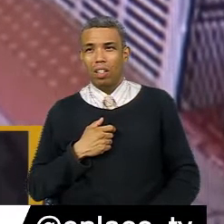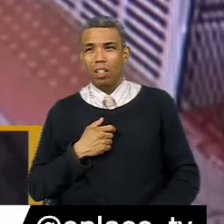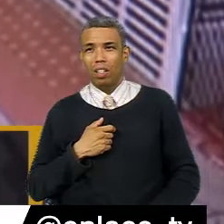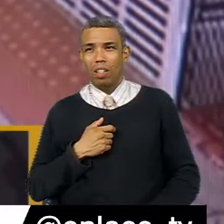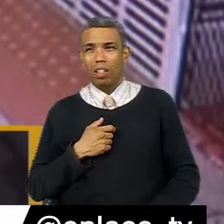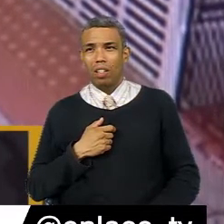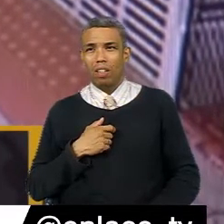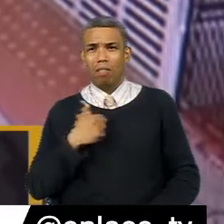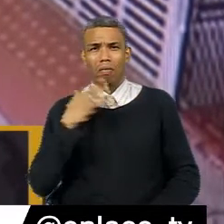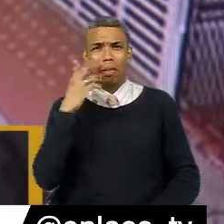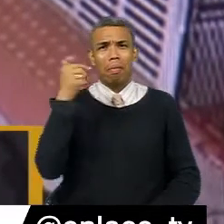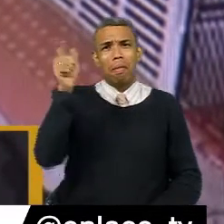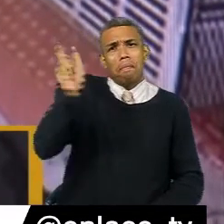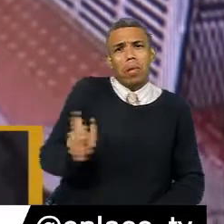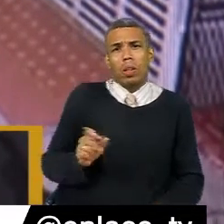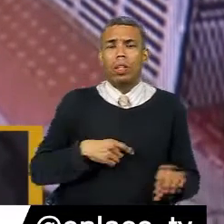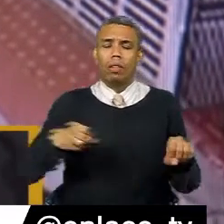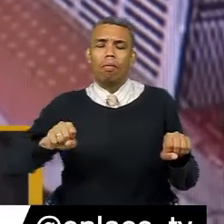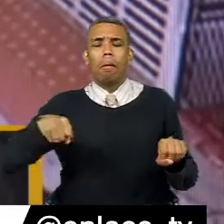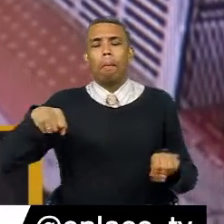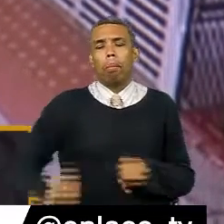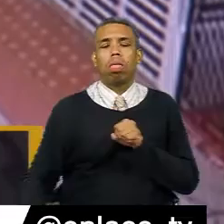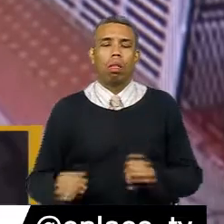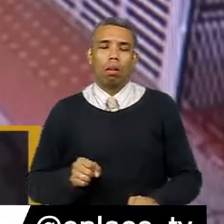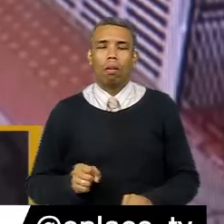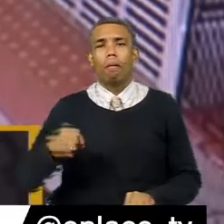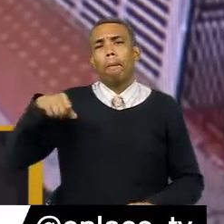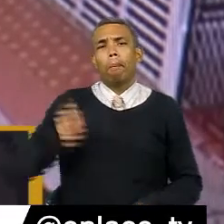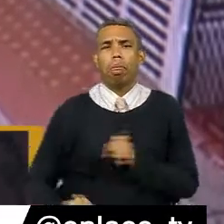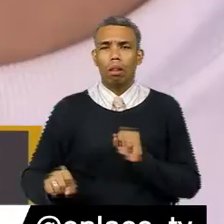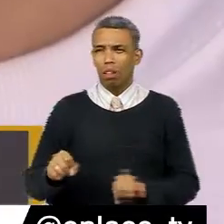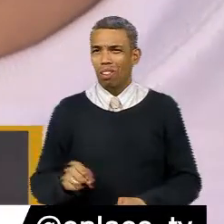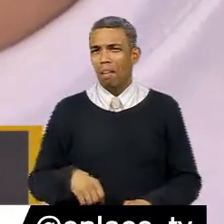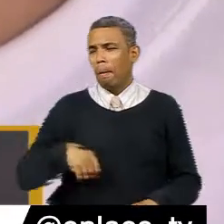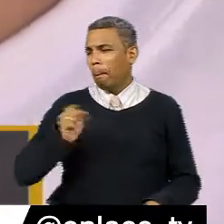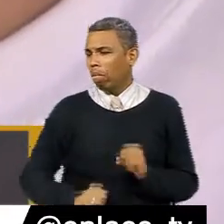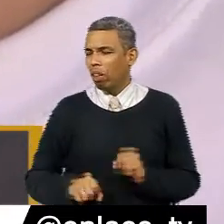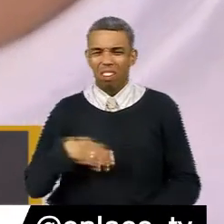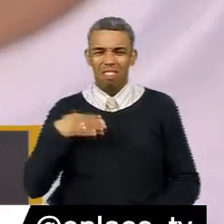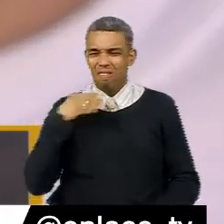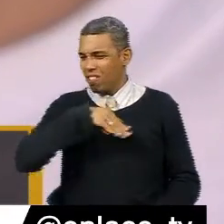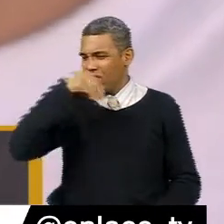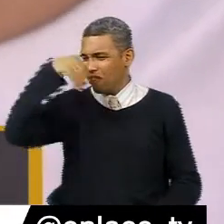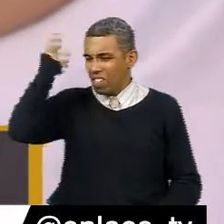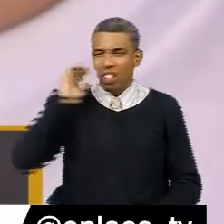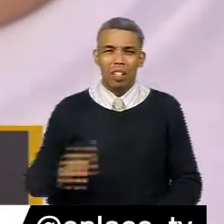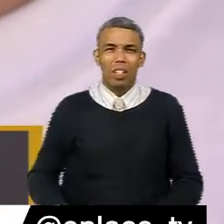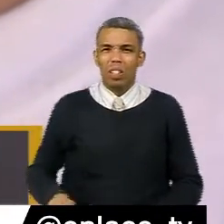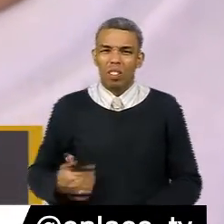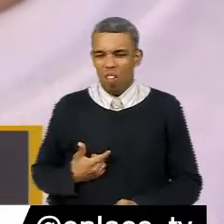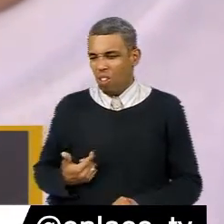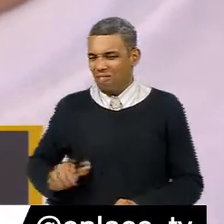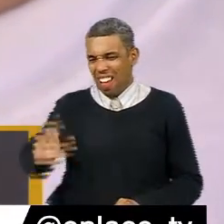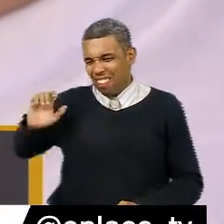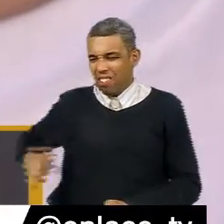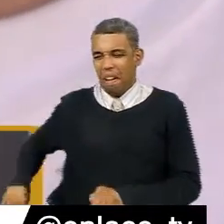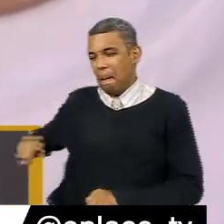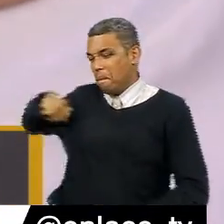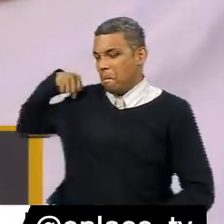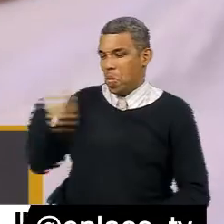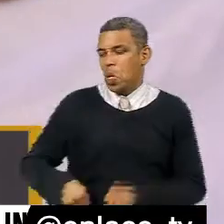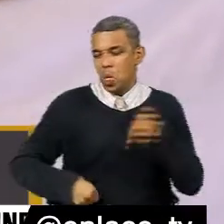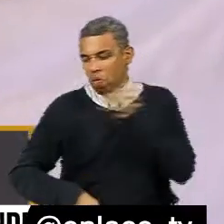de seguridad quedó registrado el hecho, dejando entre estos vecinos la preocupación por lo sucedido. Los muchachos bachilleres de la policía, ellos parquean